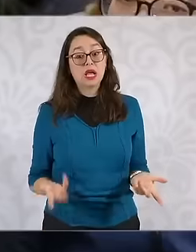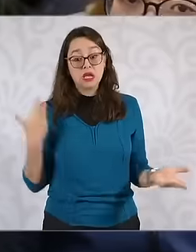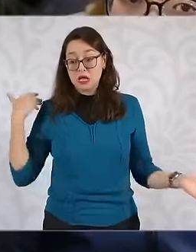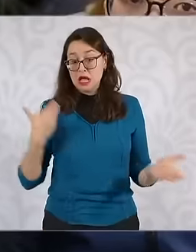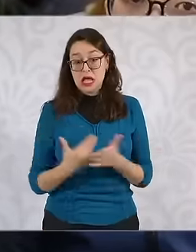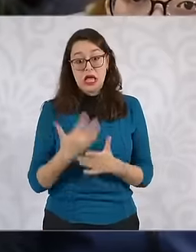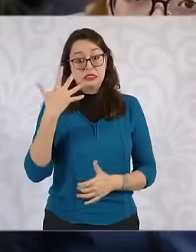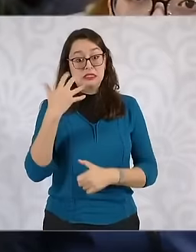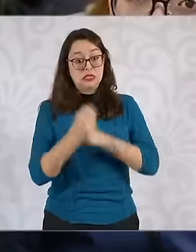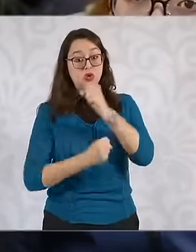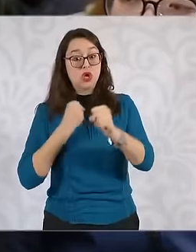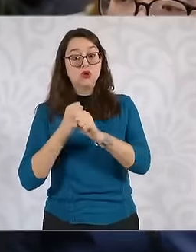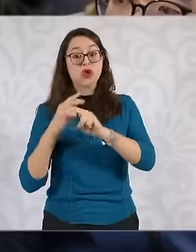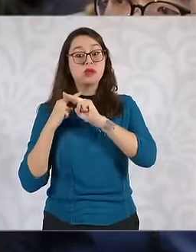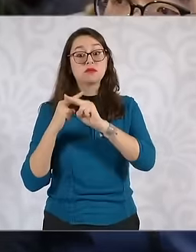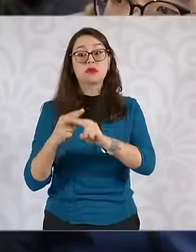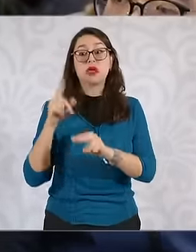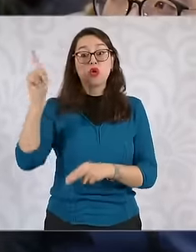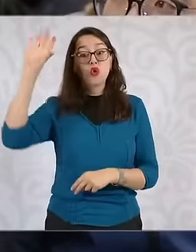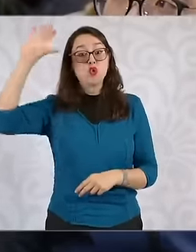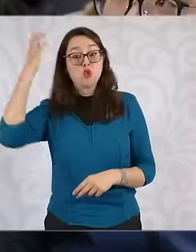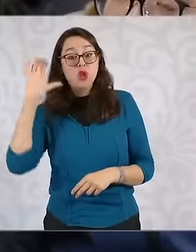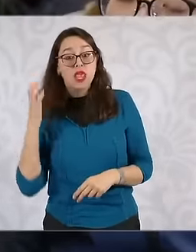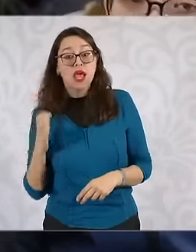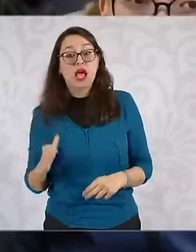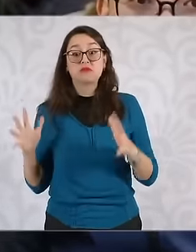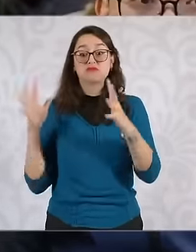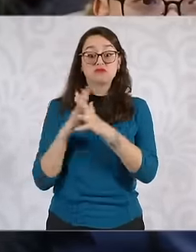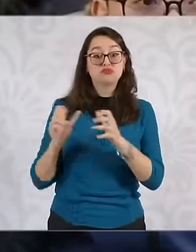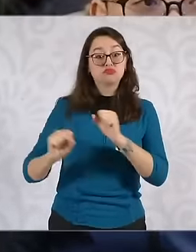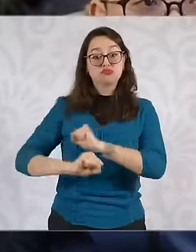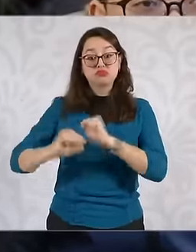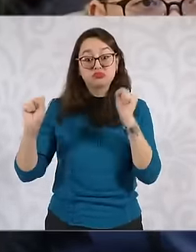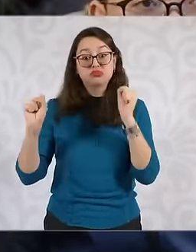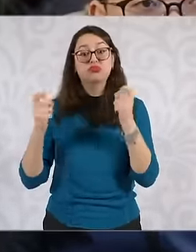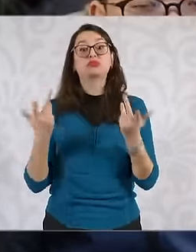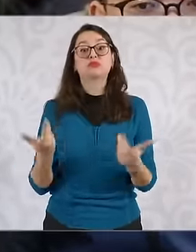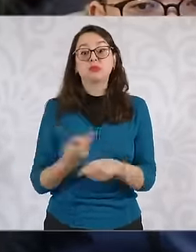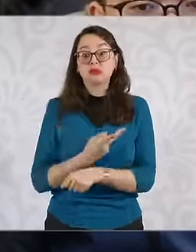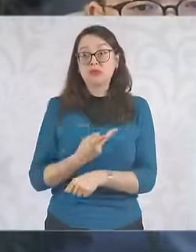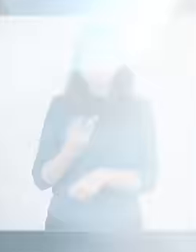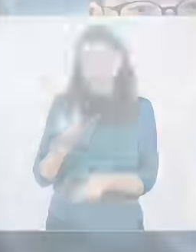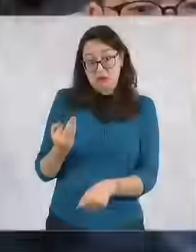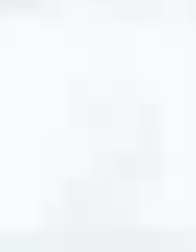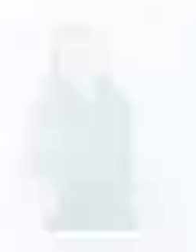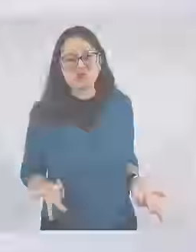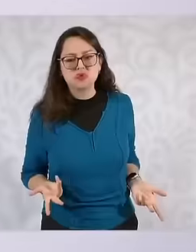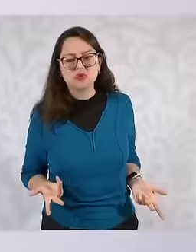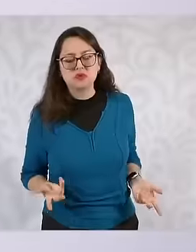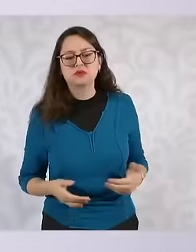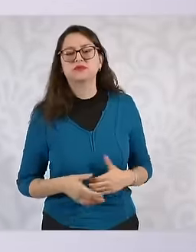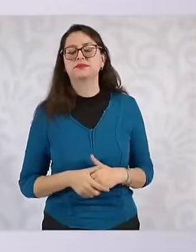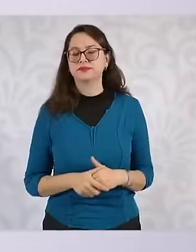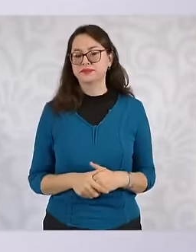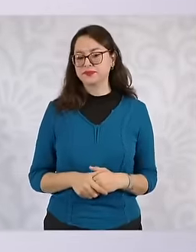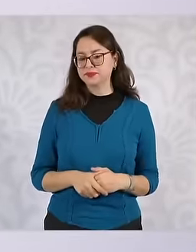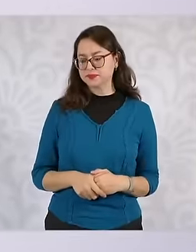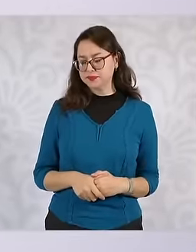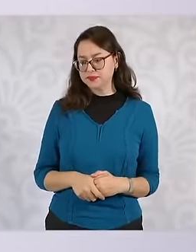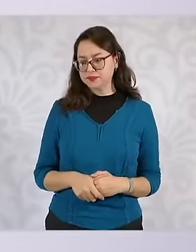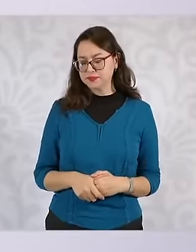Pero veamos cómo fue este diálogo circular que al final la presidenta Claudia le puso un alto a esta